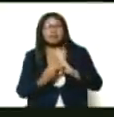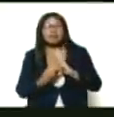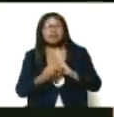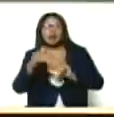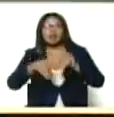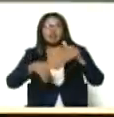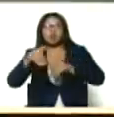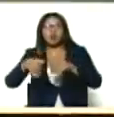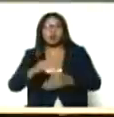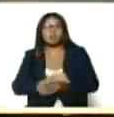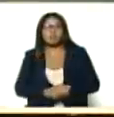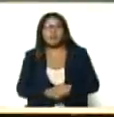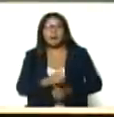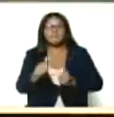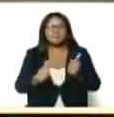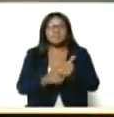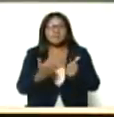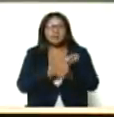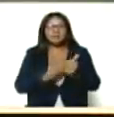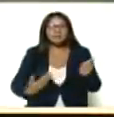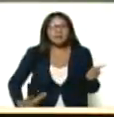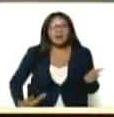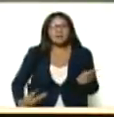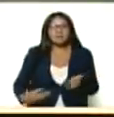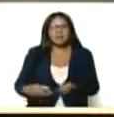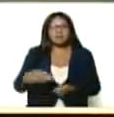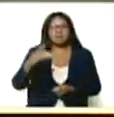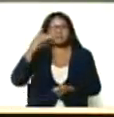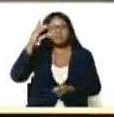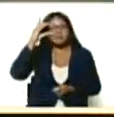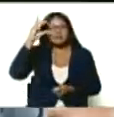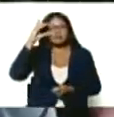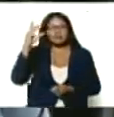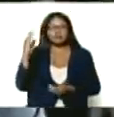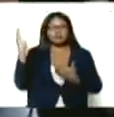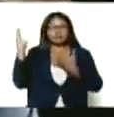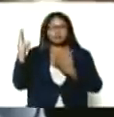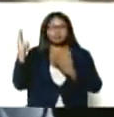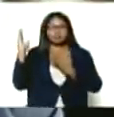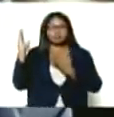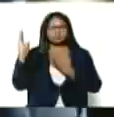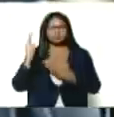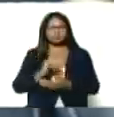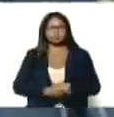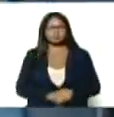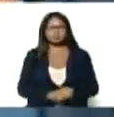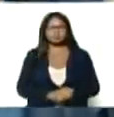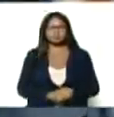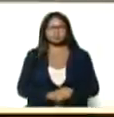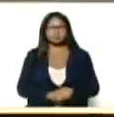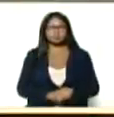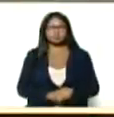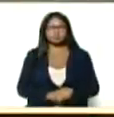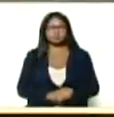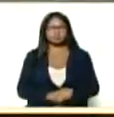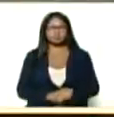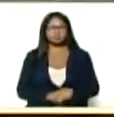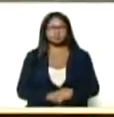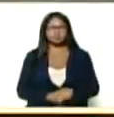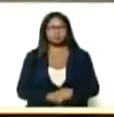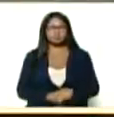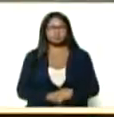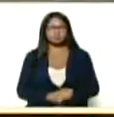compañera vicepresidenta ejecutiva de la República, Delcy Rodríguez, miembro de la Dirección Nacional.